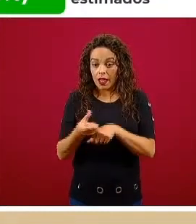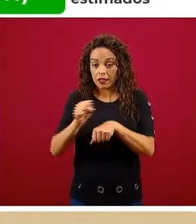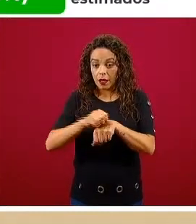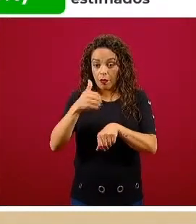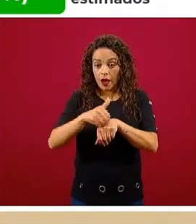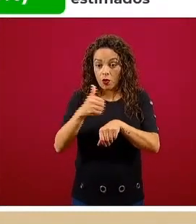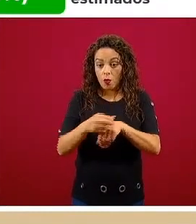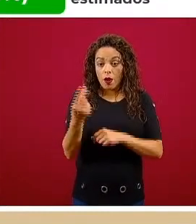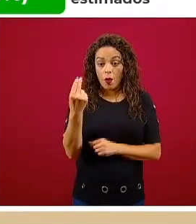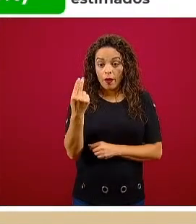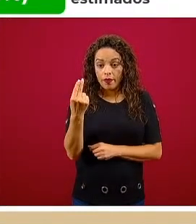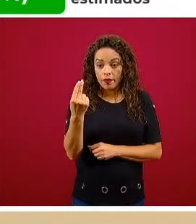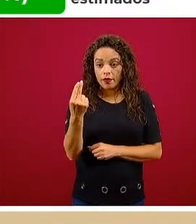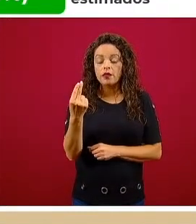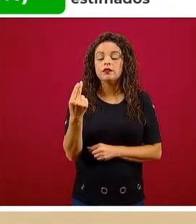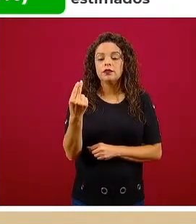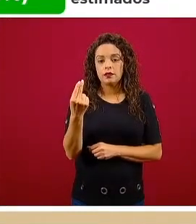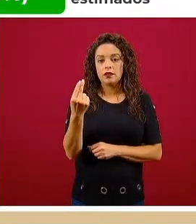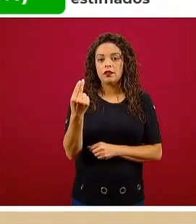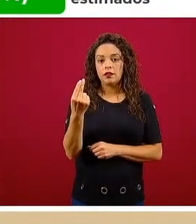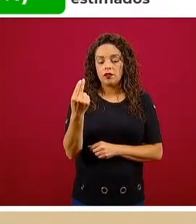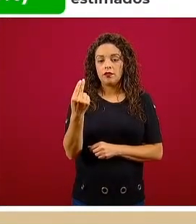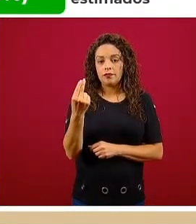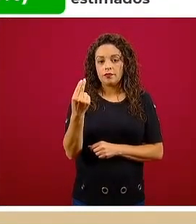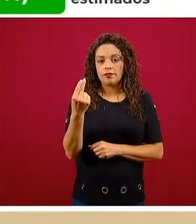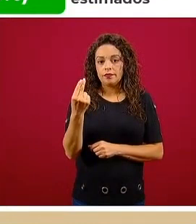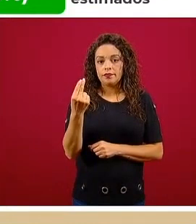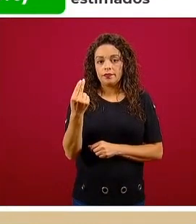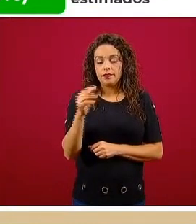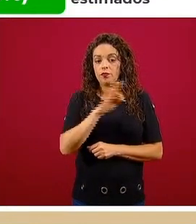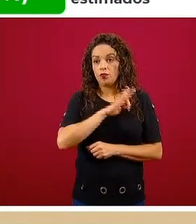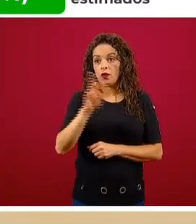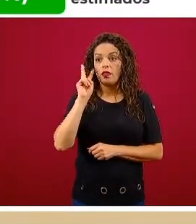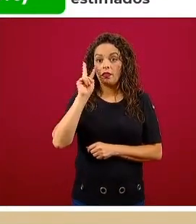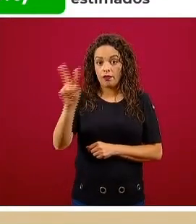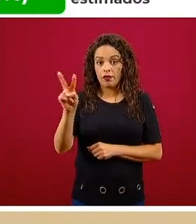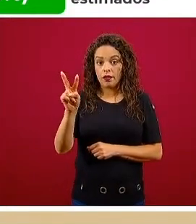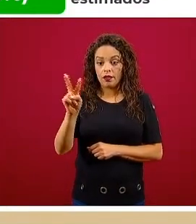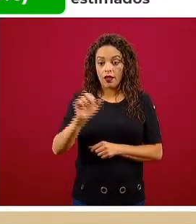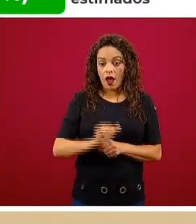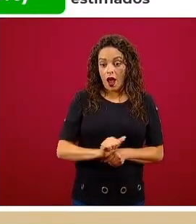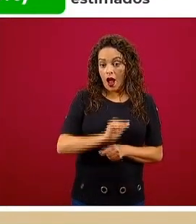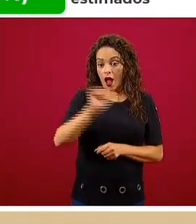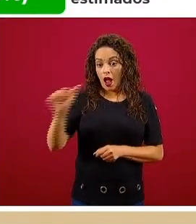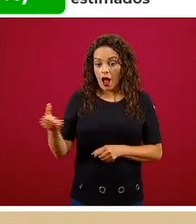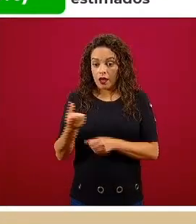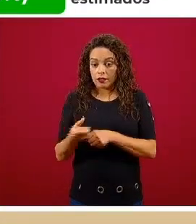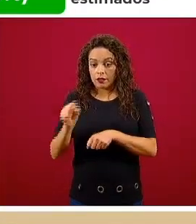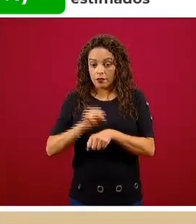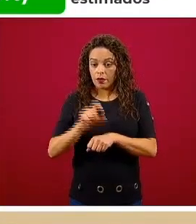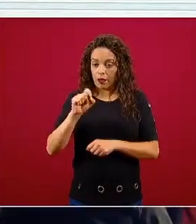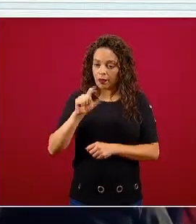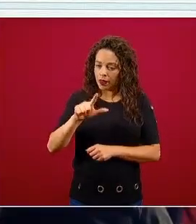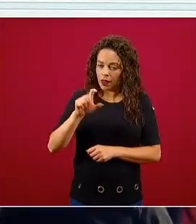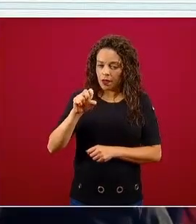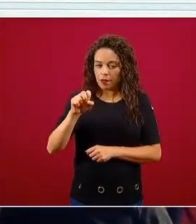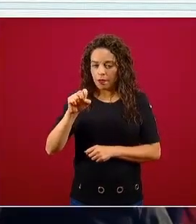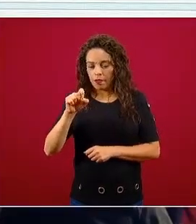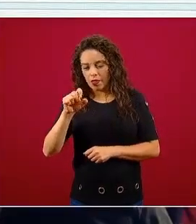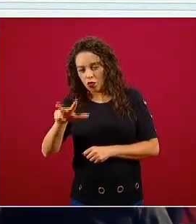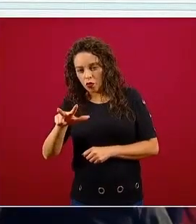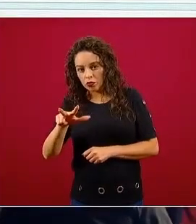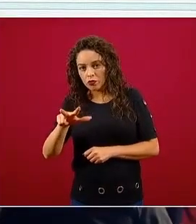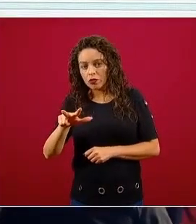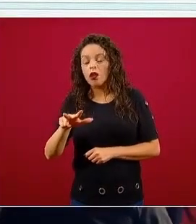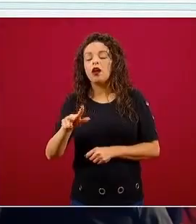un descenso importante, llega aparentemente hasta la semana 27-28, donde hay un pequeño repunte, que es el que